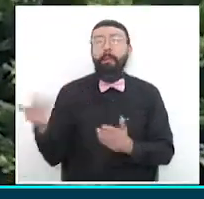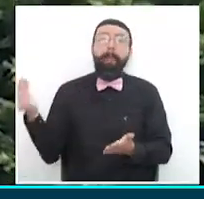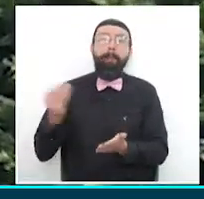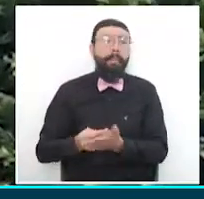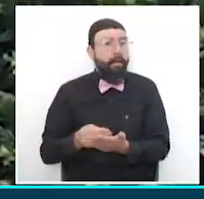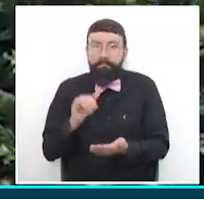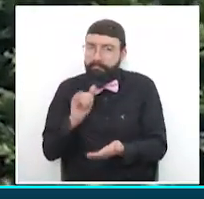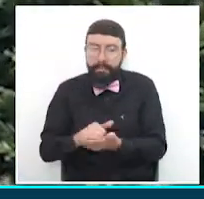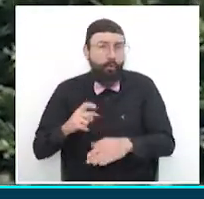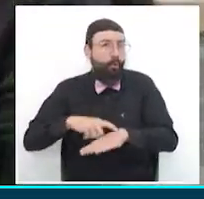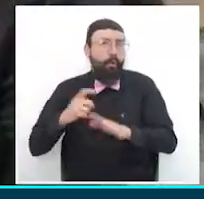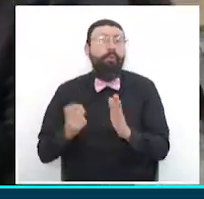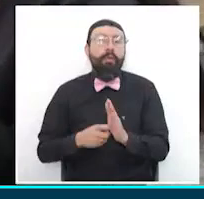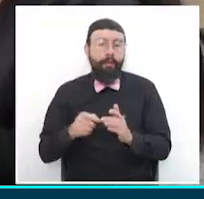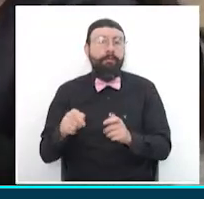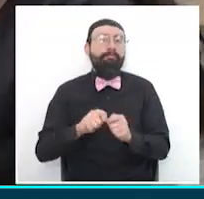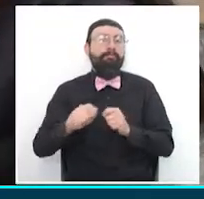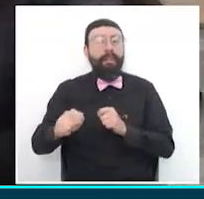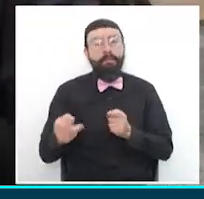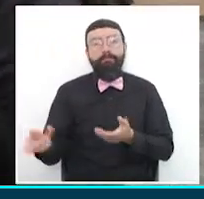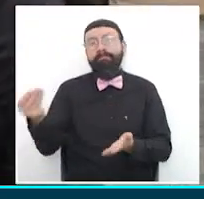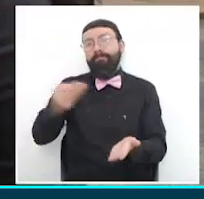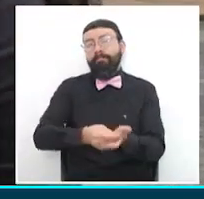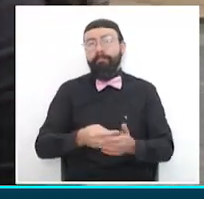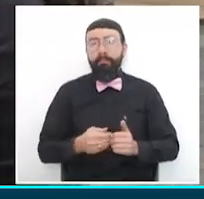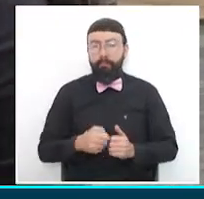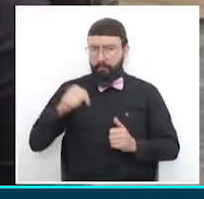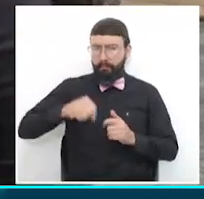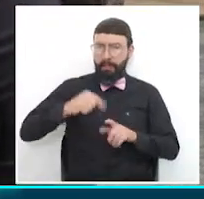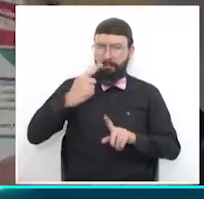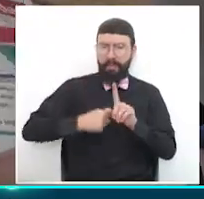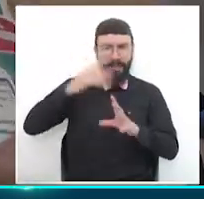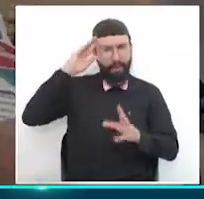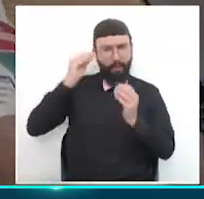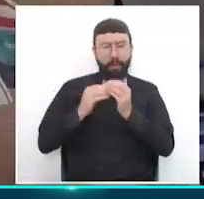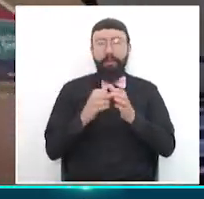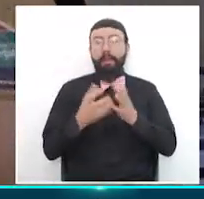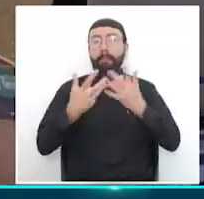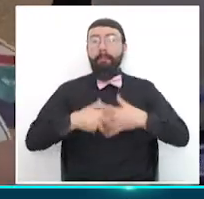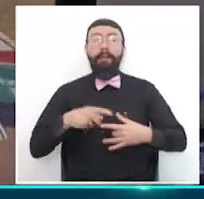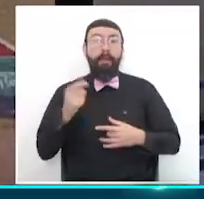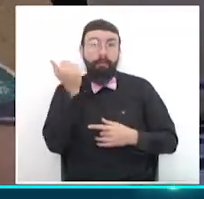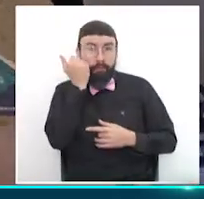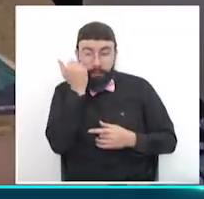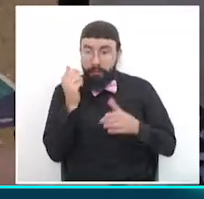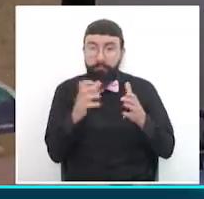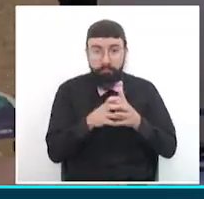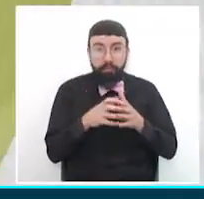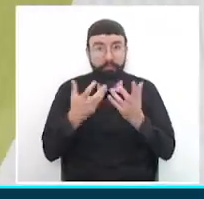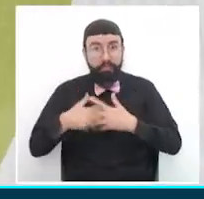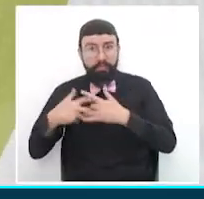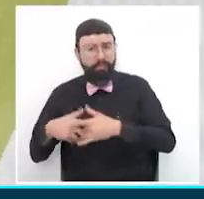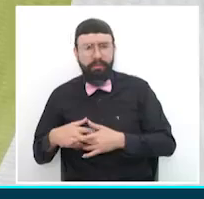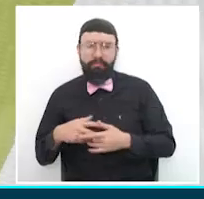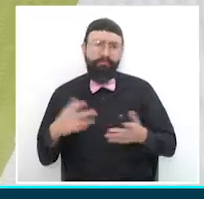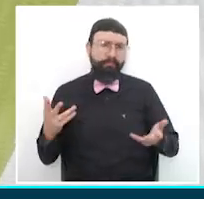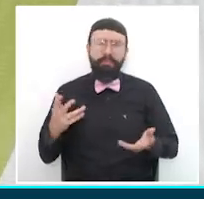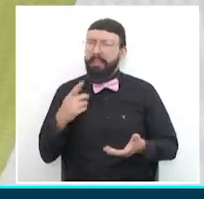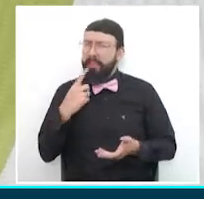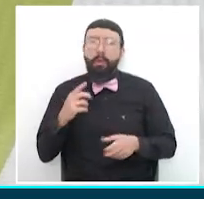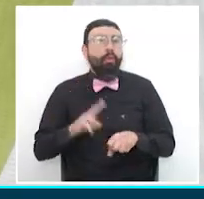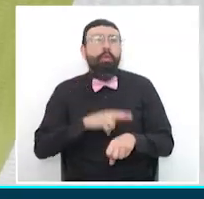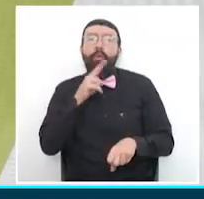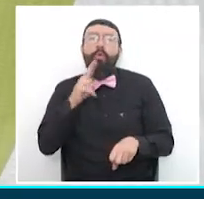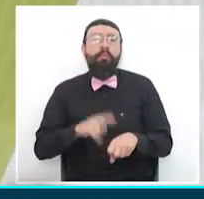full la tarifa del metro cúbico. Para este mes, de acuerdo con la empresa de gas, la mayoría de usuarios del Quindío han retornado al consumo habitual antes